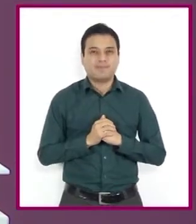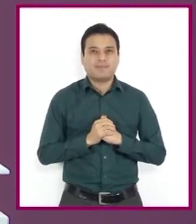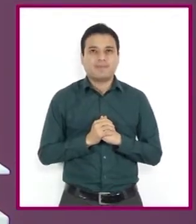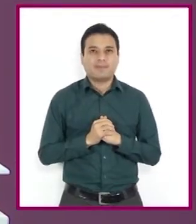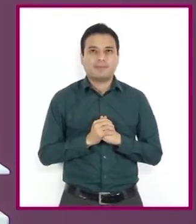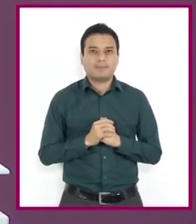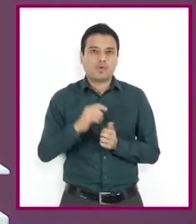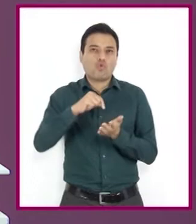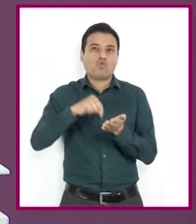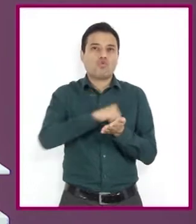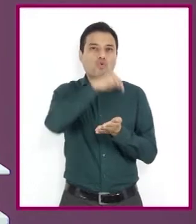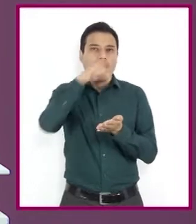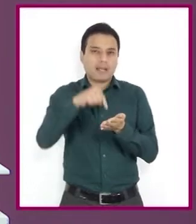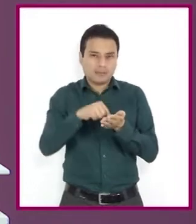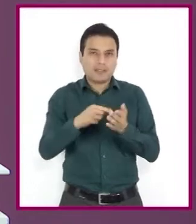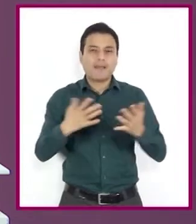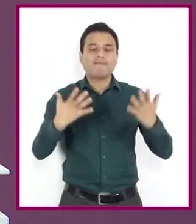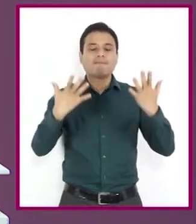en un lugar fresco.